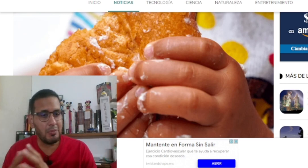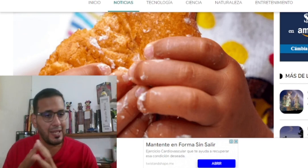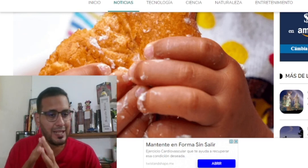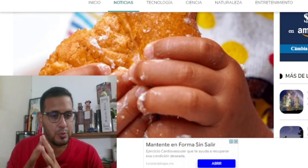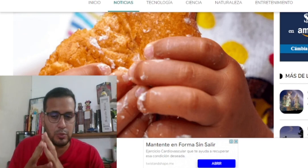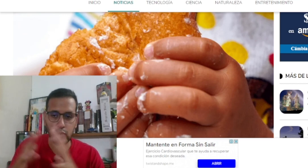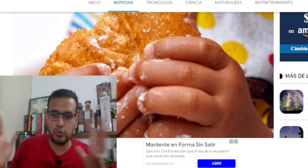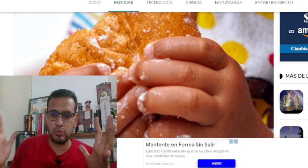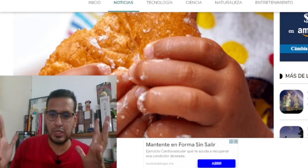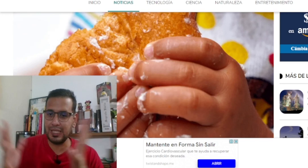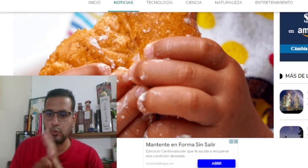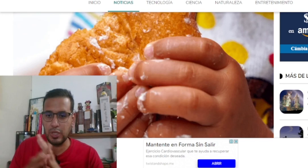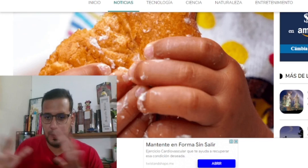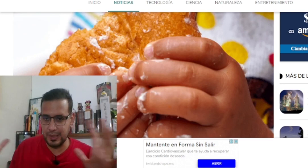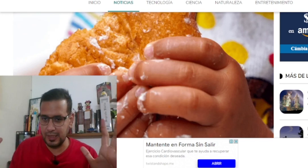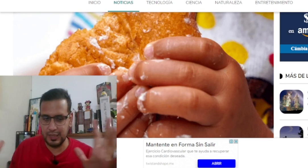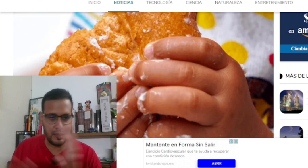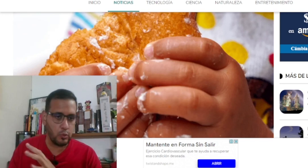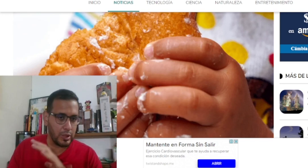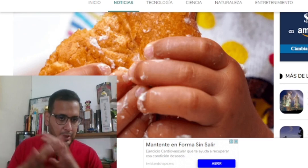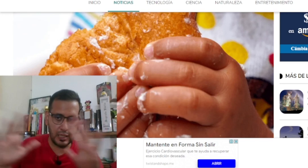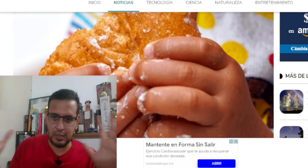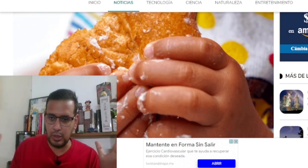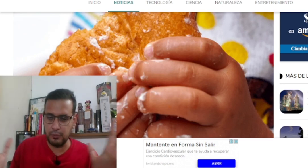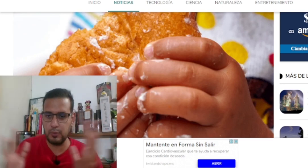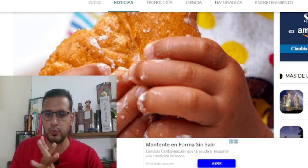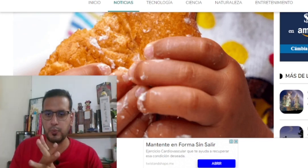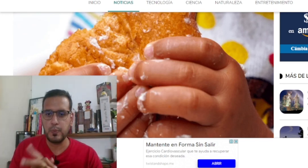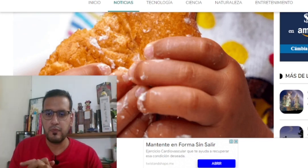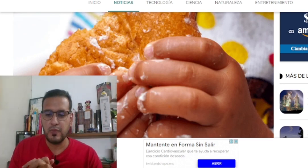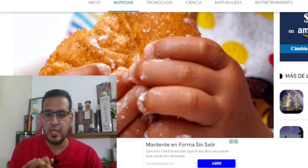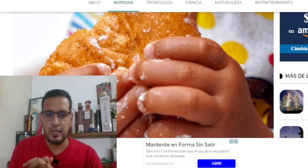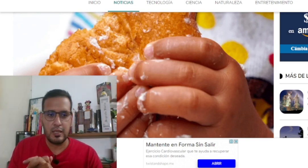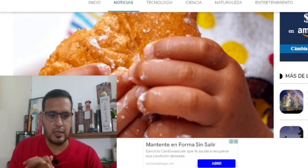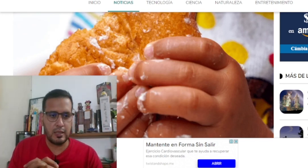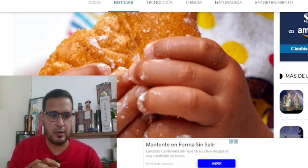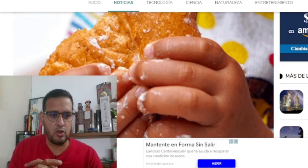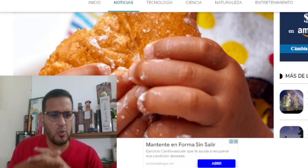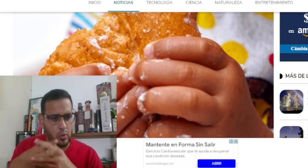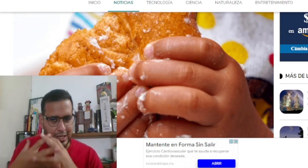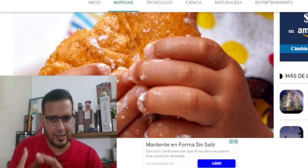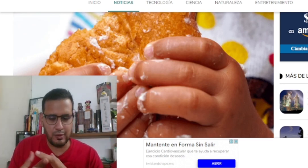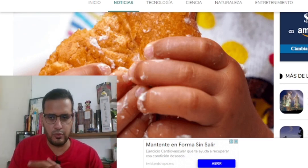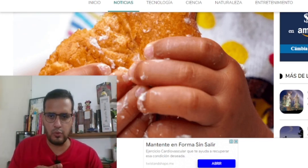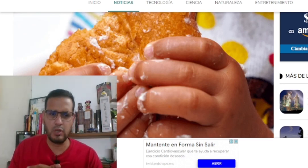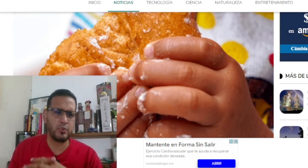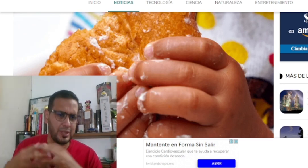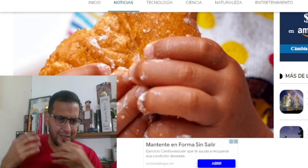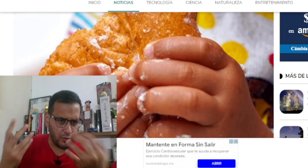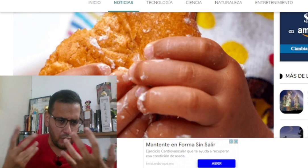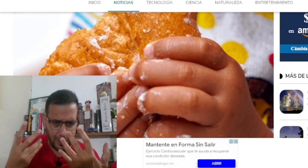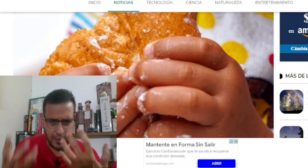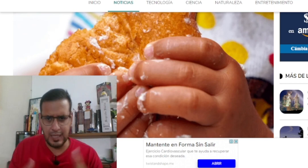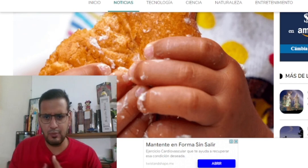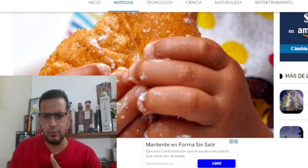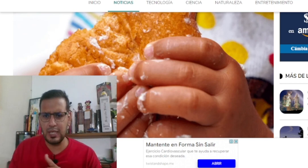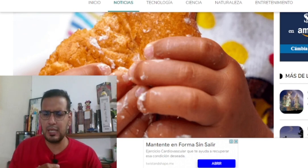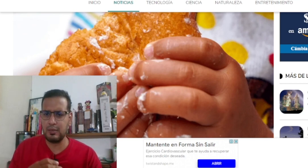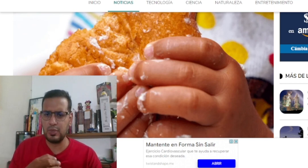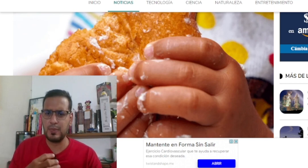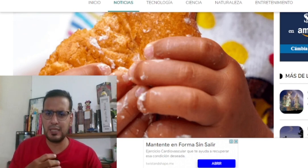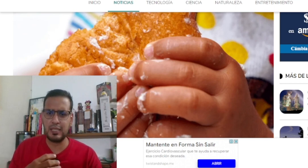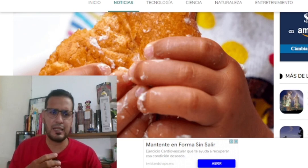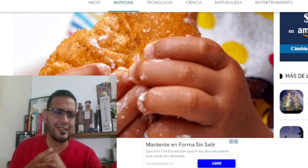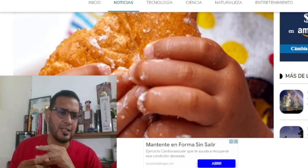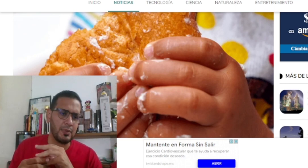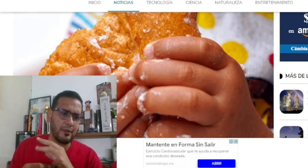secundaria, jamás vimos en ninguna materia vimos cómo cuidar nuestro cuerpo. Sí, es cierto, había